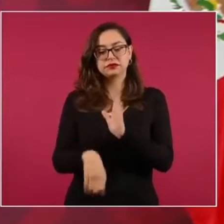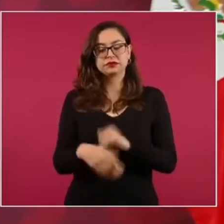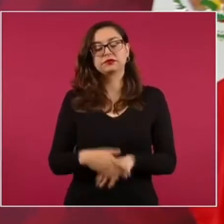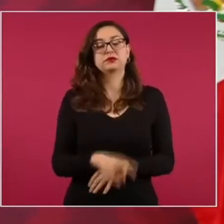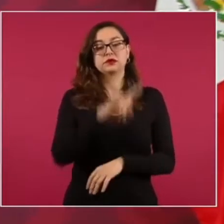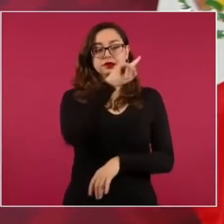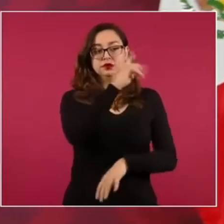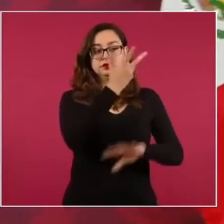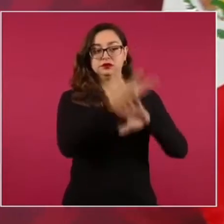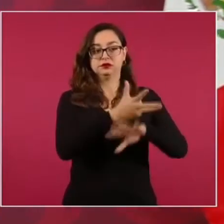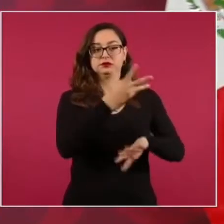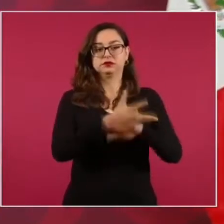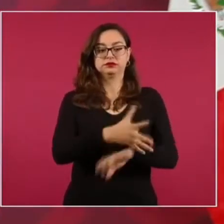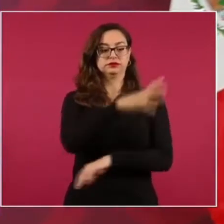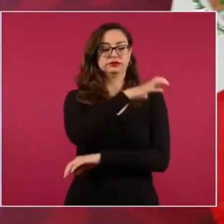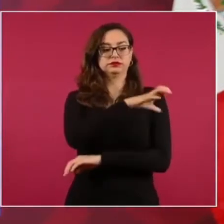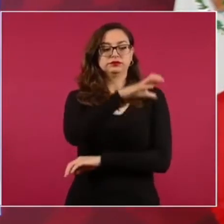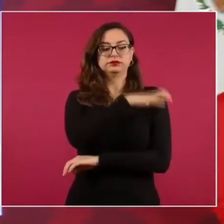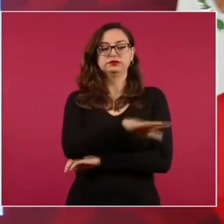Cienfuegos.